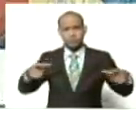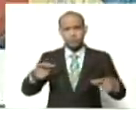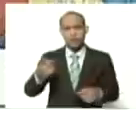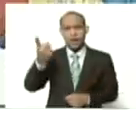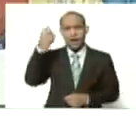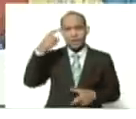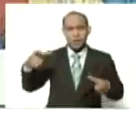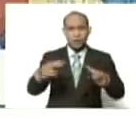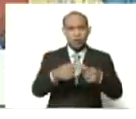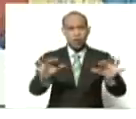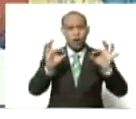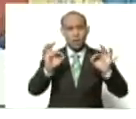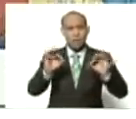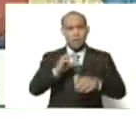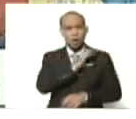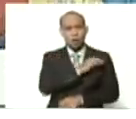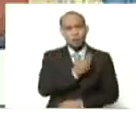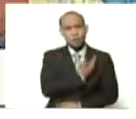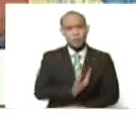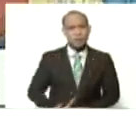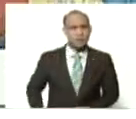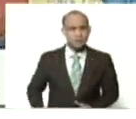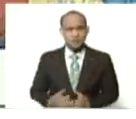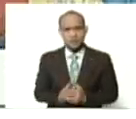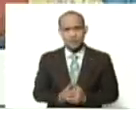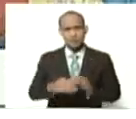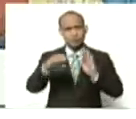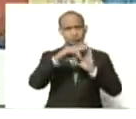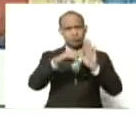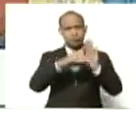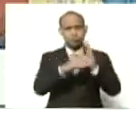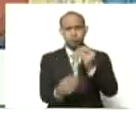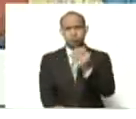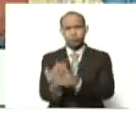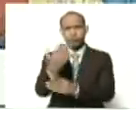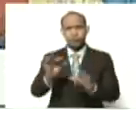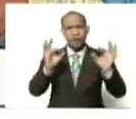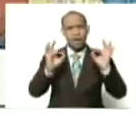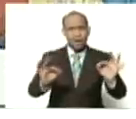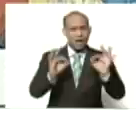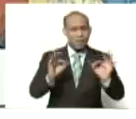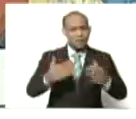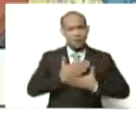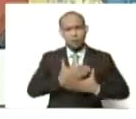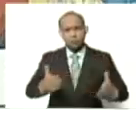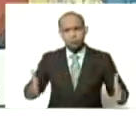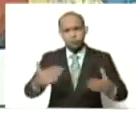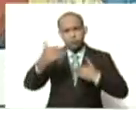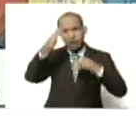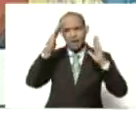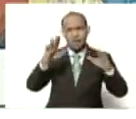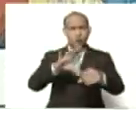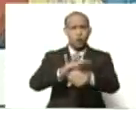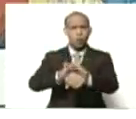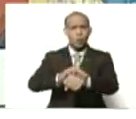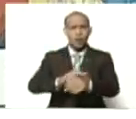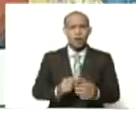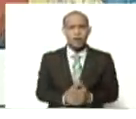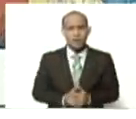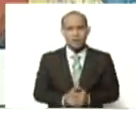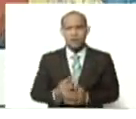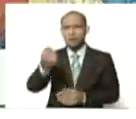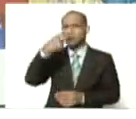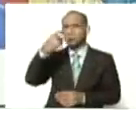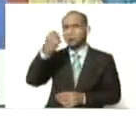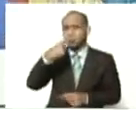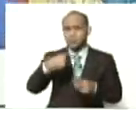reunión especial de la Comisión Presidencial y se tomaron medidas especiales para garantizar la atención médica, los